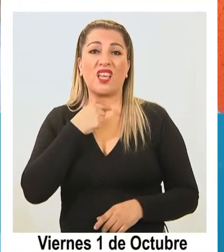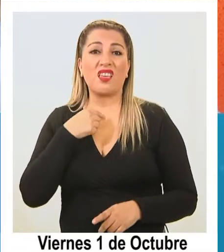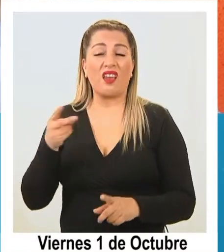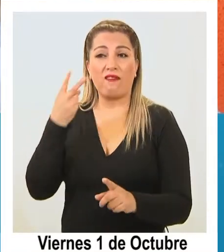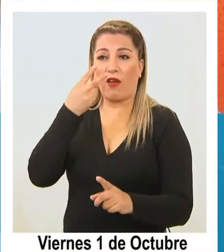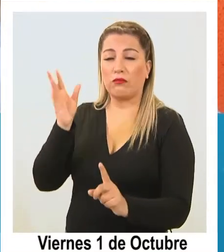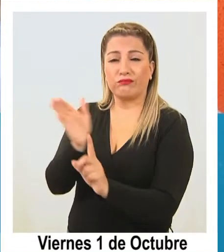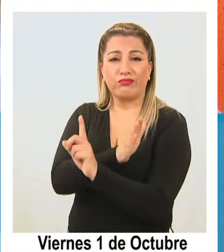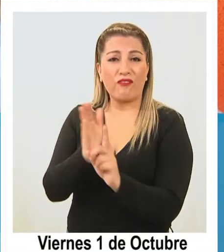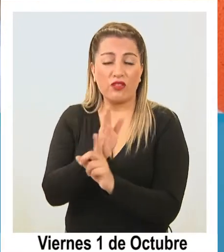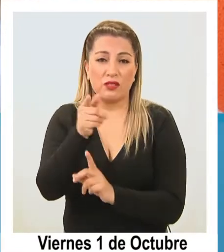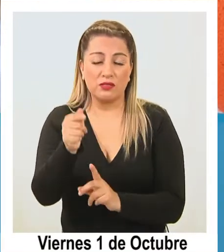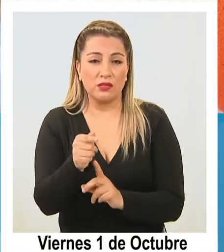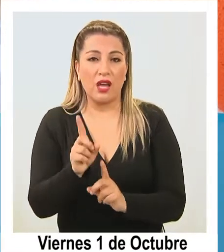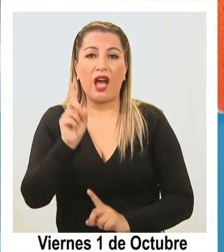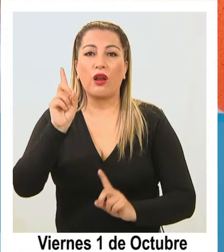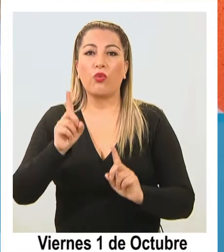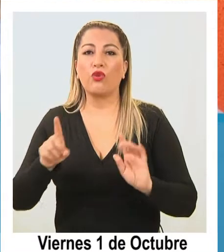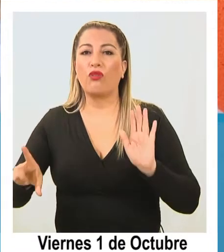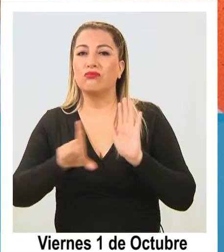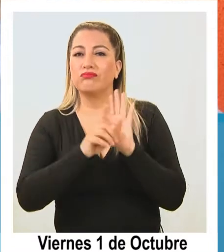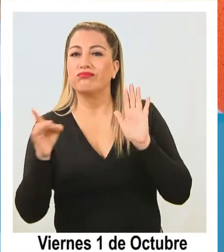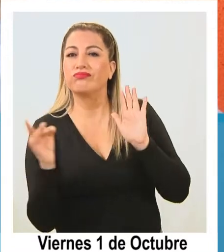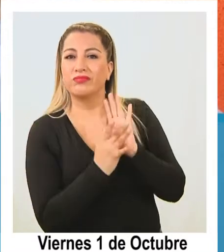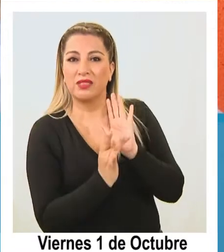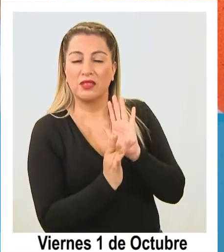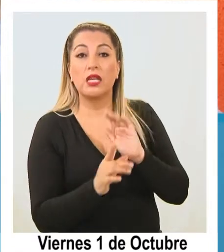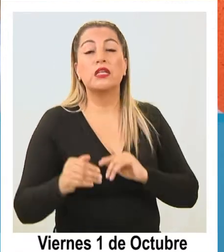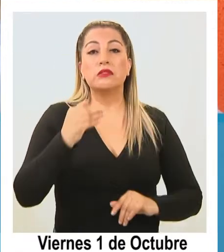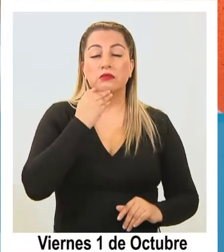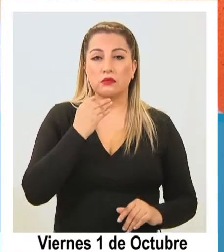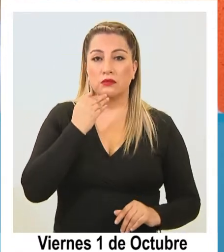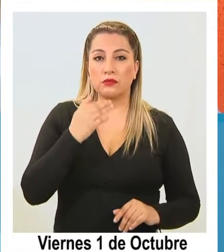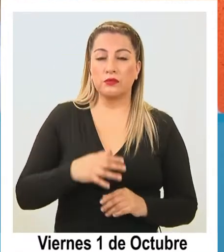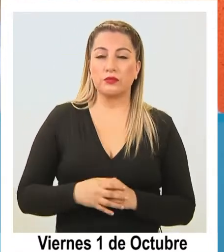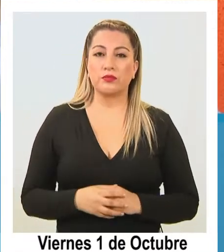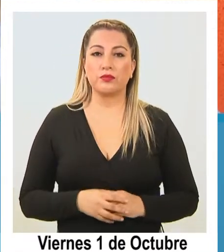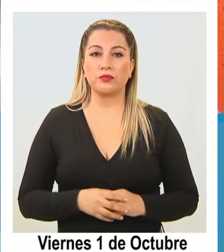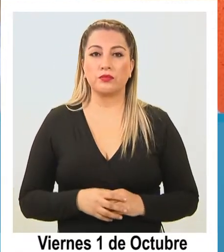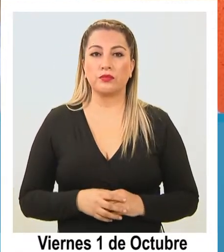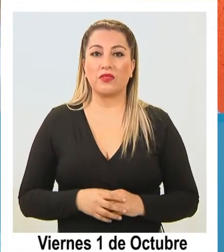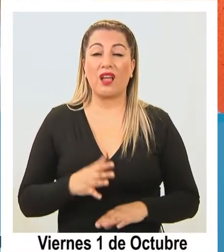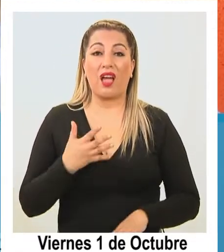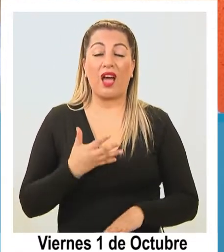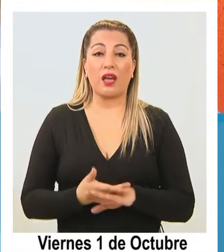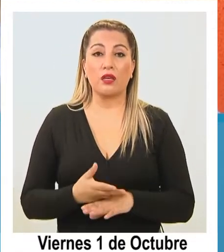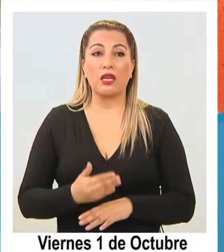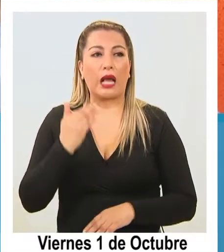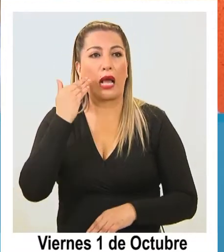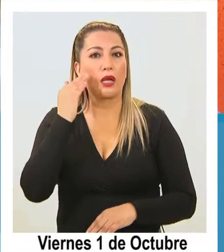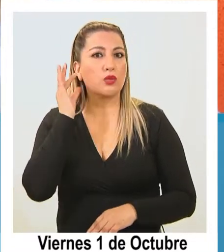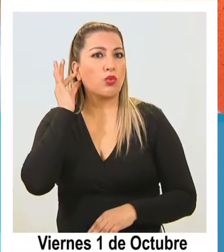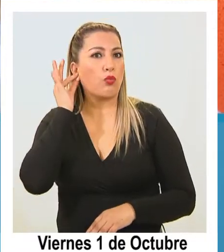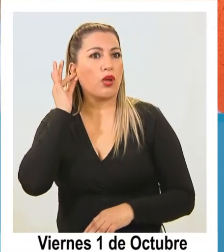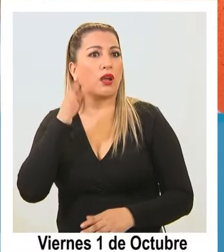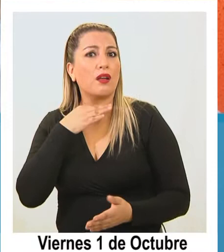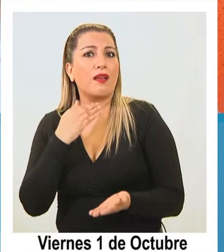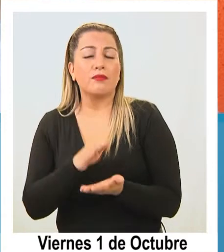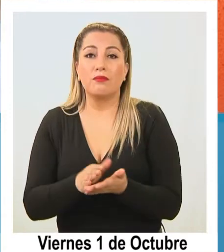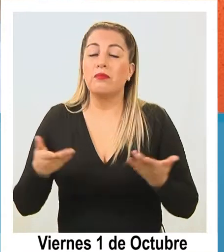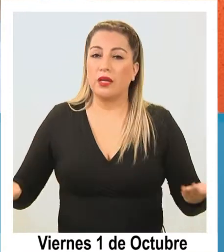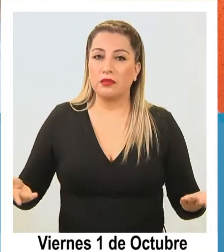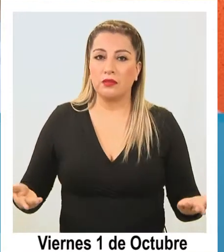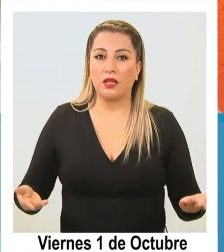aquellos que cometieron delitos, incluso tuvimos un femicidio frustrado, entonces, que eran